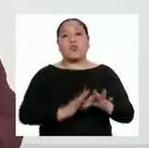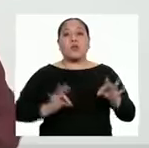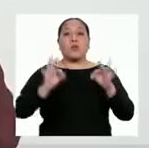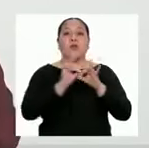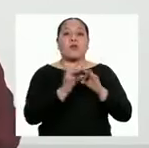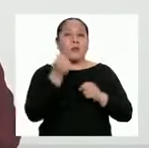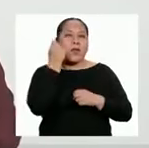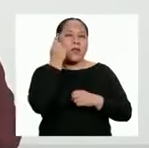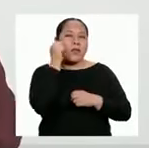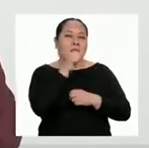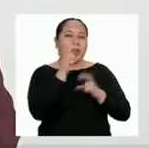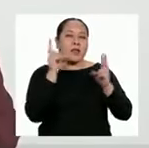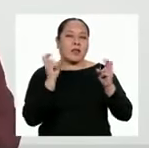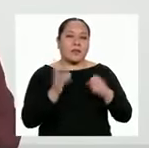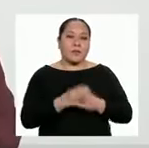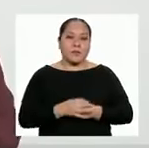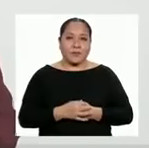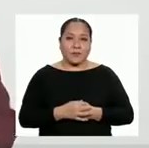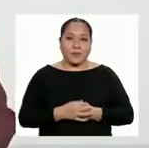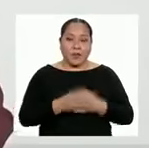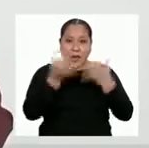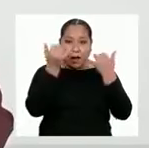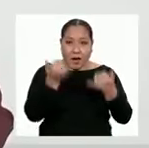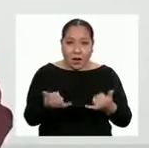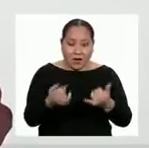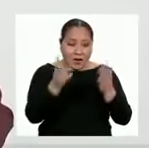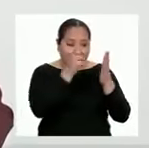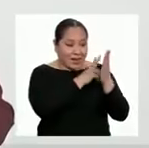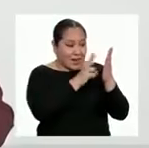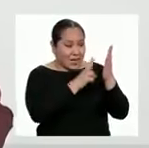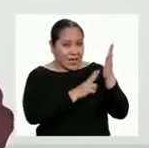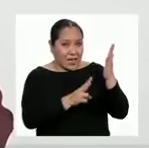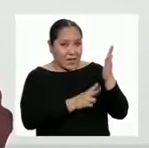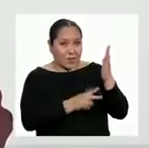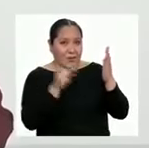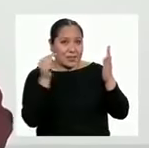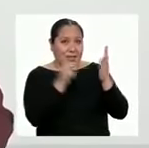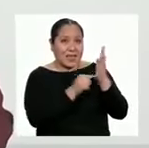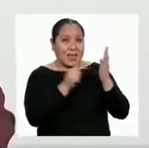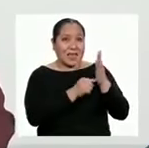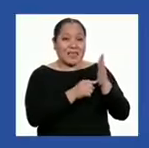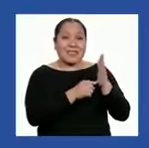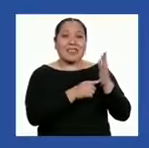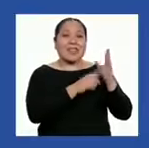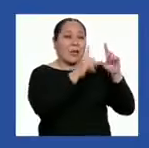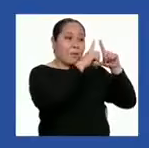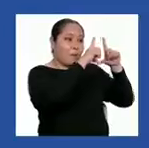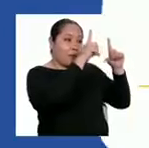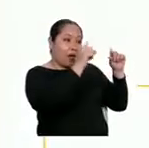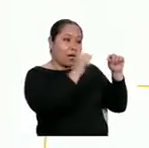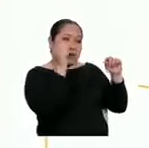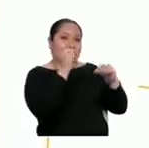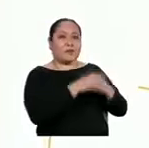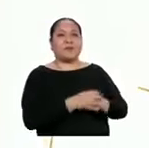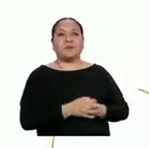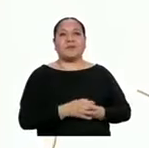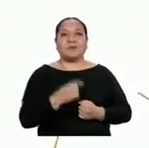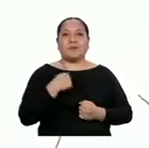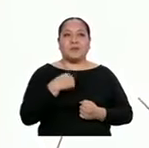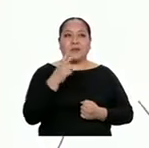para comprender el tema. Ahora, leamos este párrafo del texto.